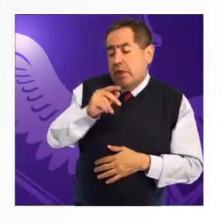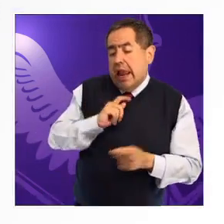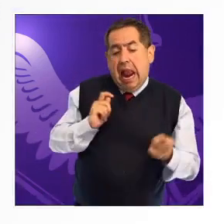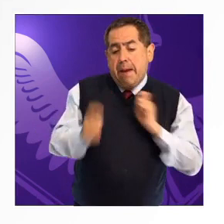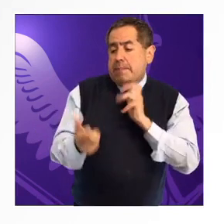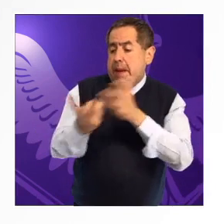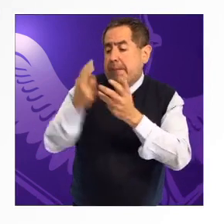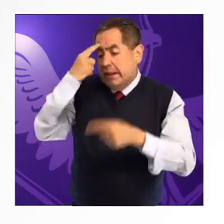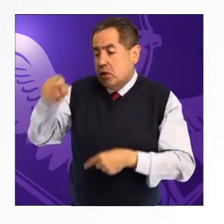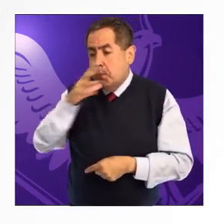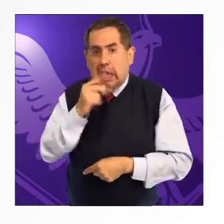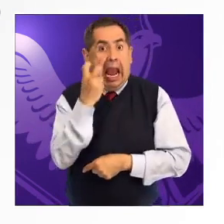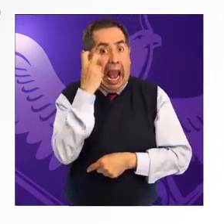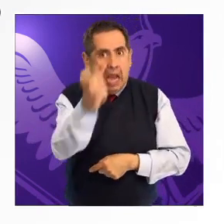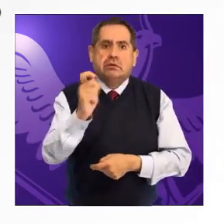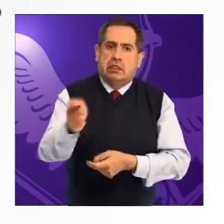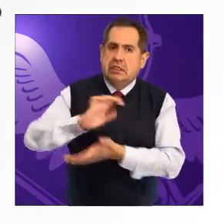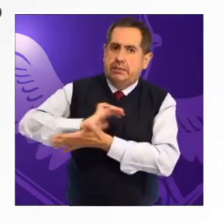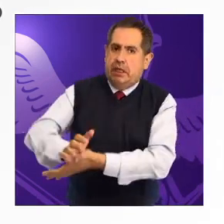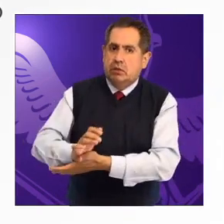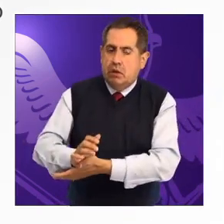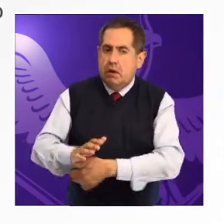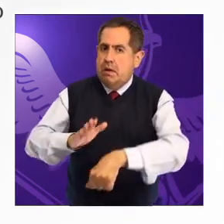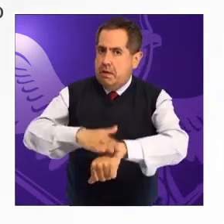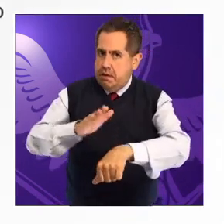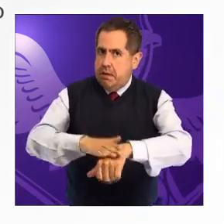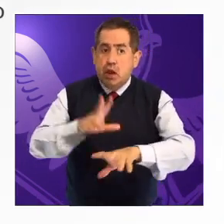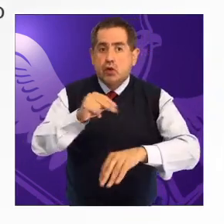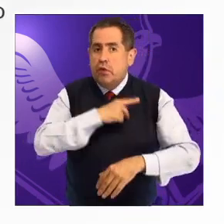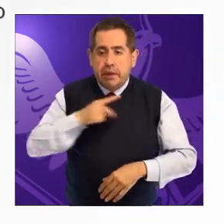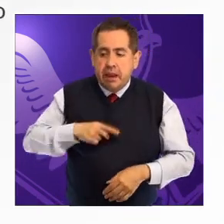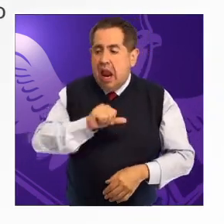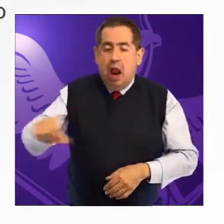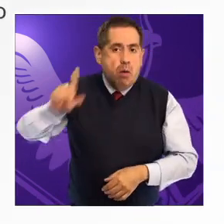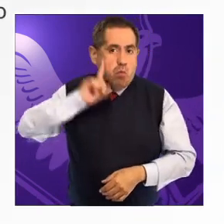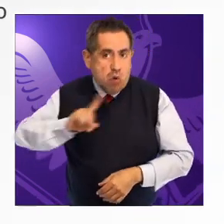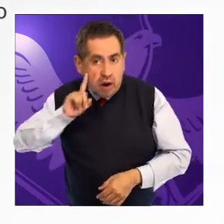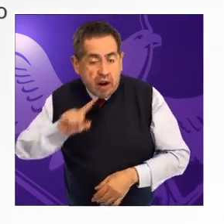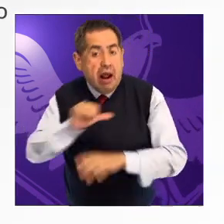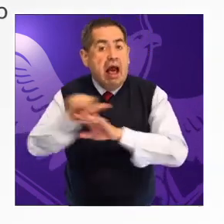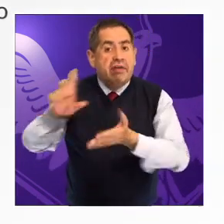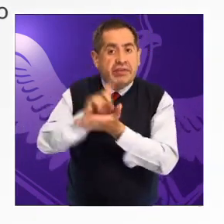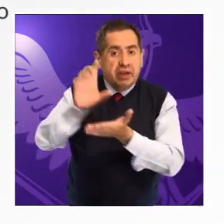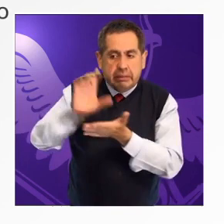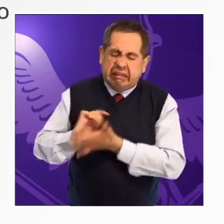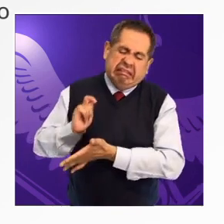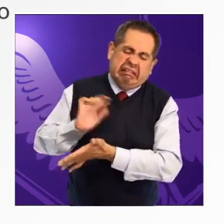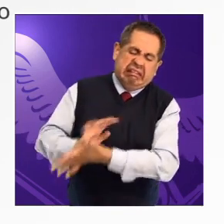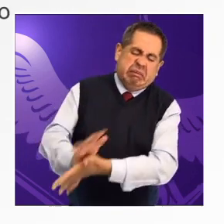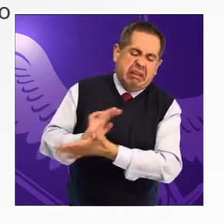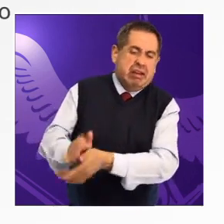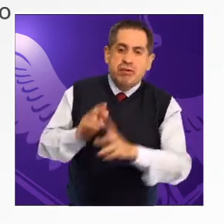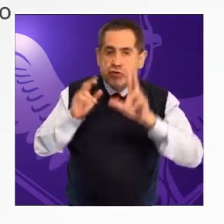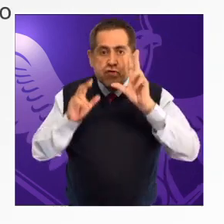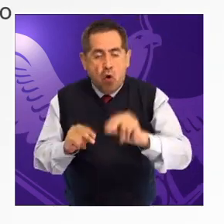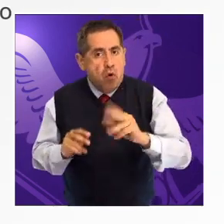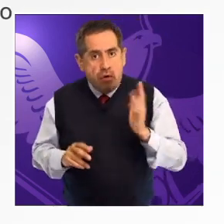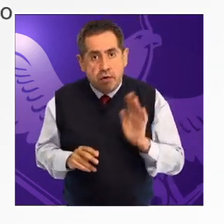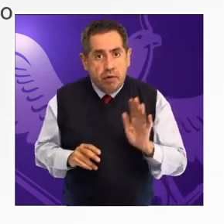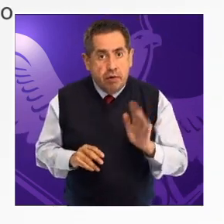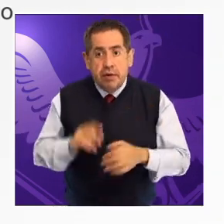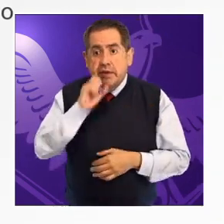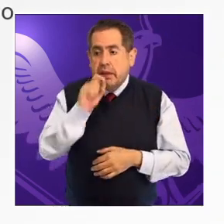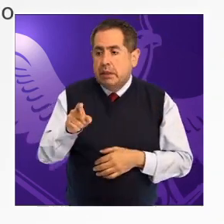No debe discriminar por motivo de género ni de discapacidad, y tampoco obviamente por la intersección de